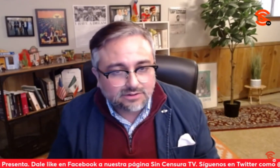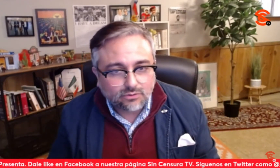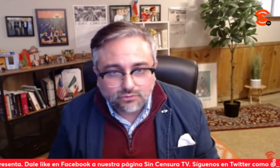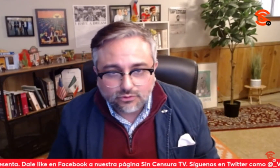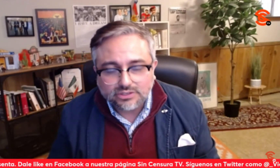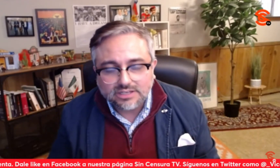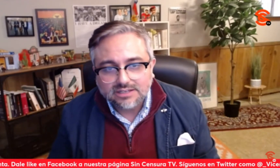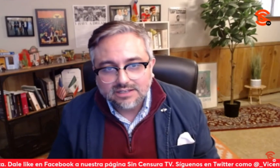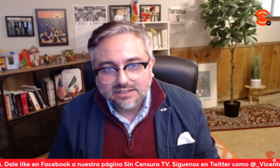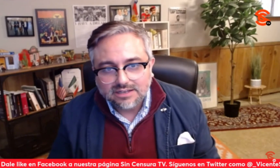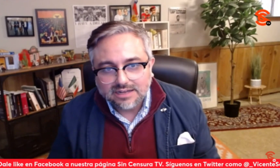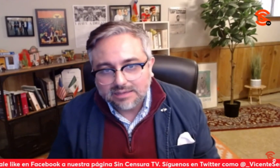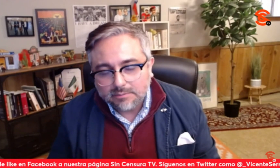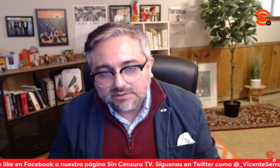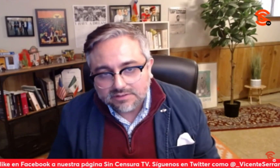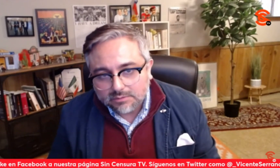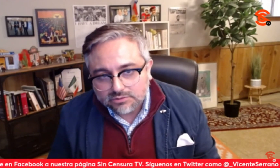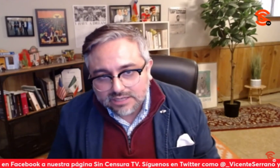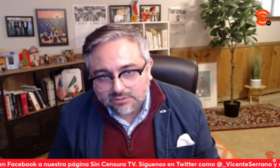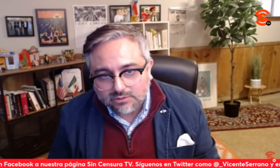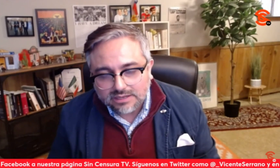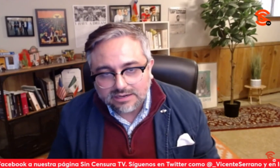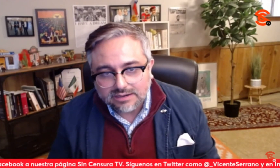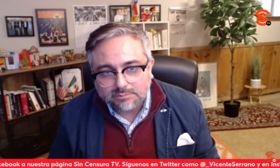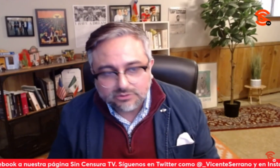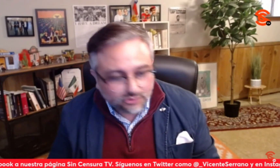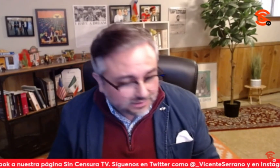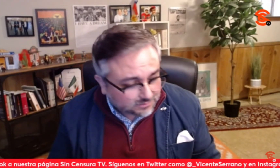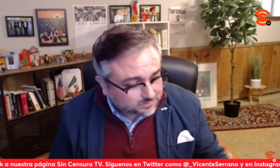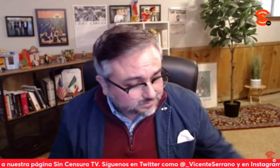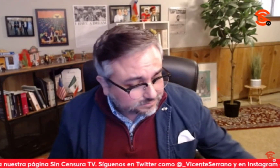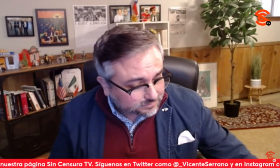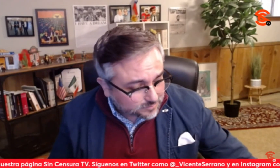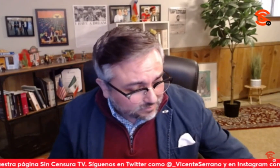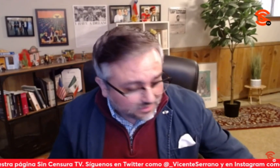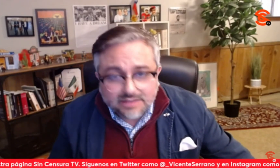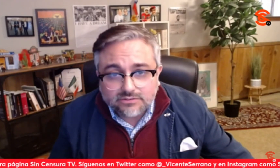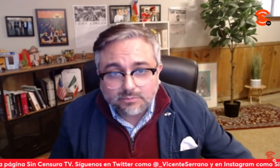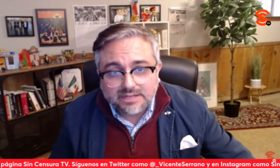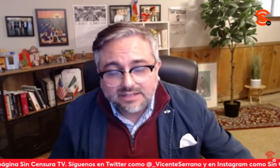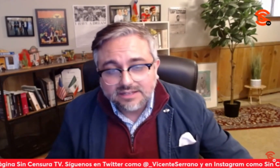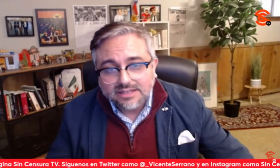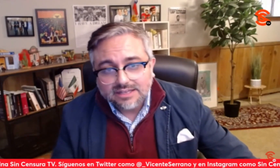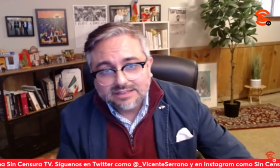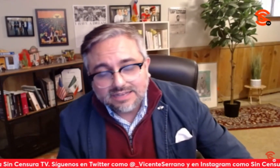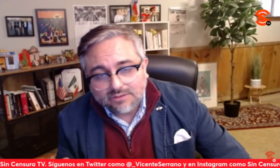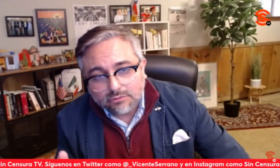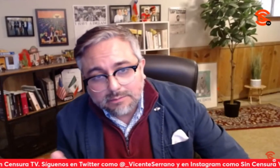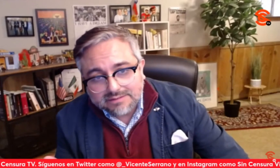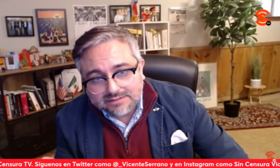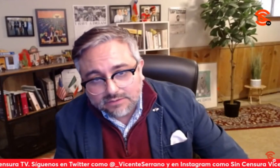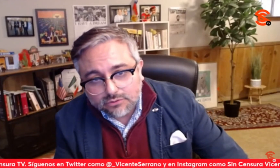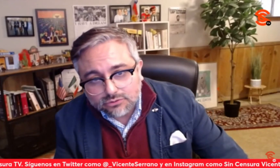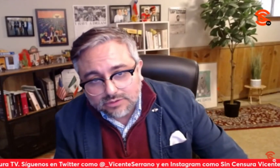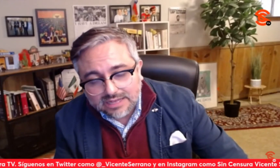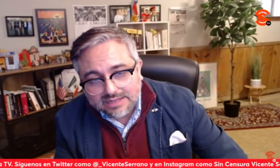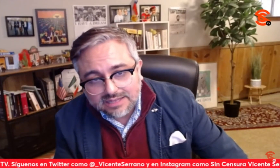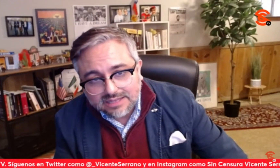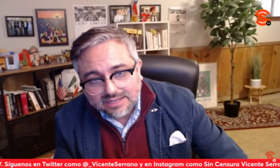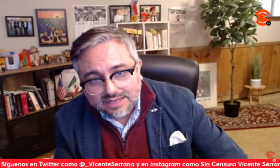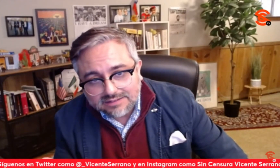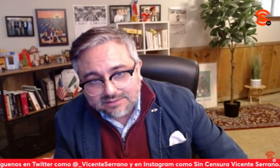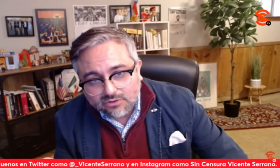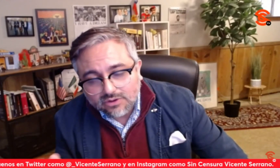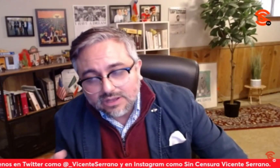gran narcofosa en la que vamos a seguir buscando a las personas. Y esto, mire, de la forma más